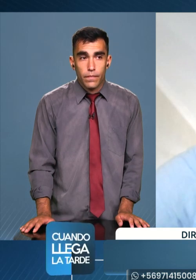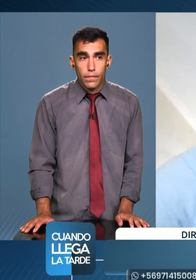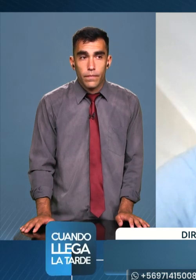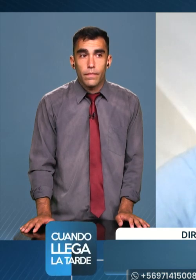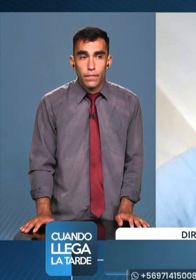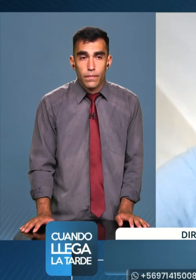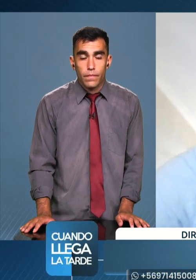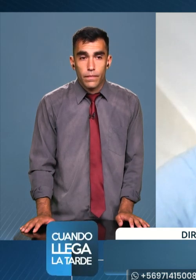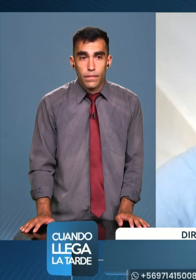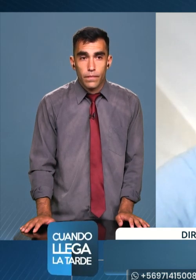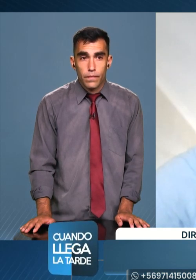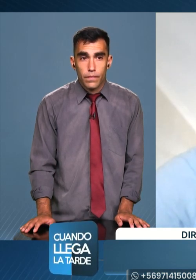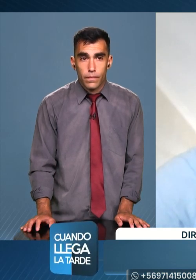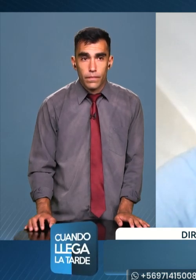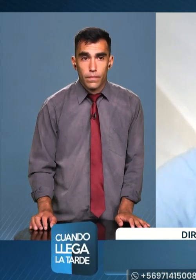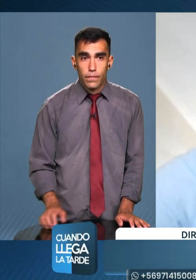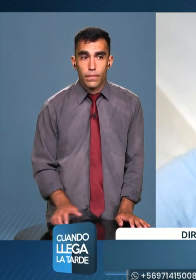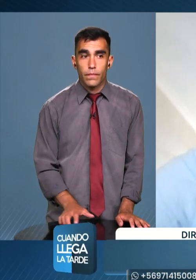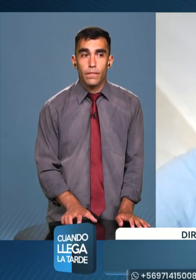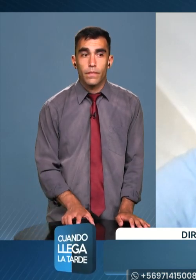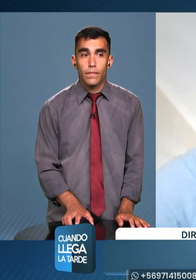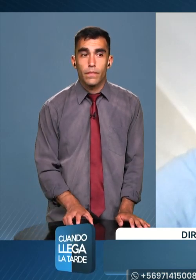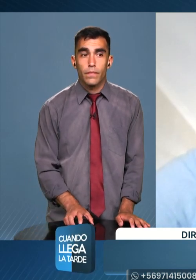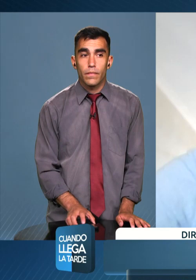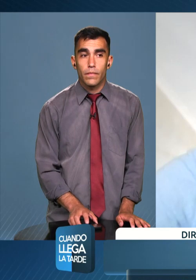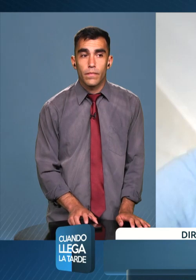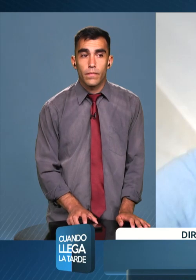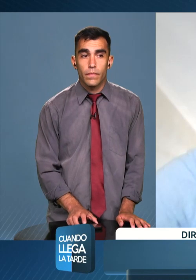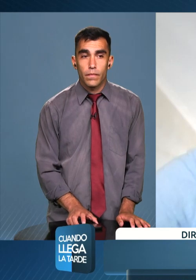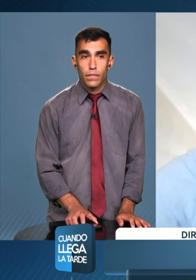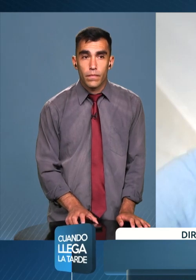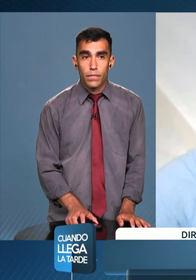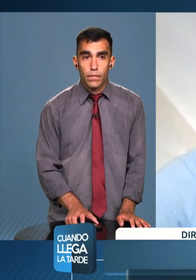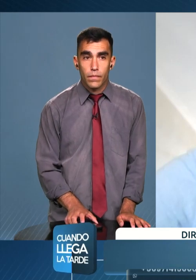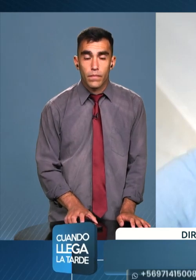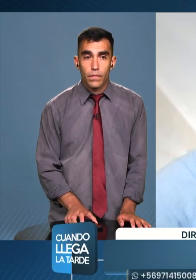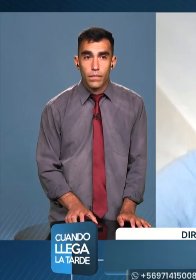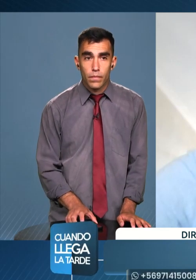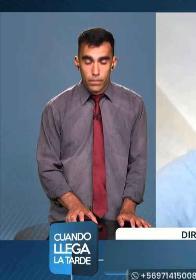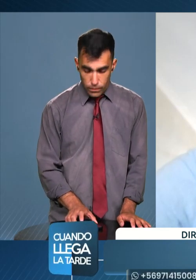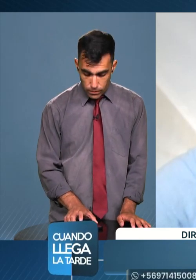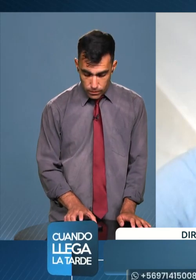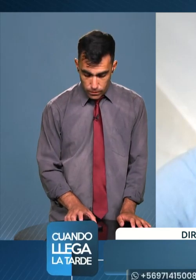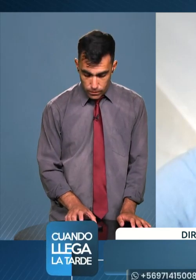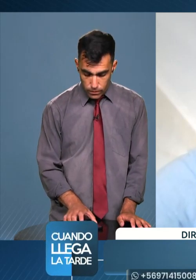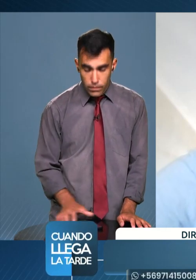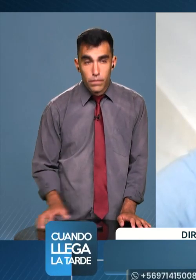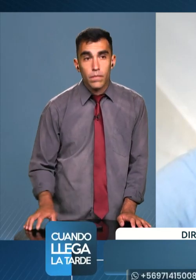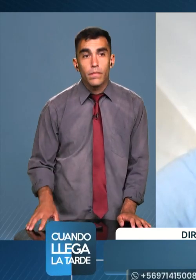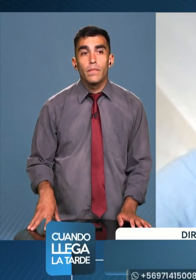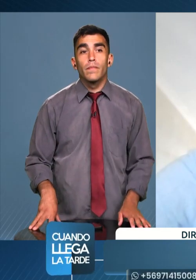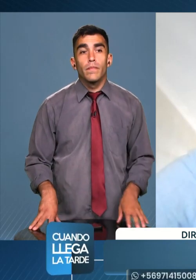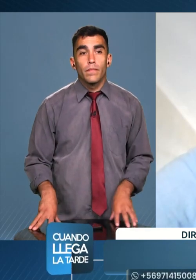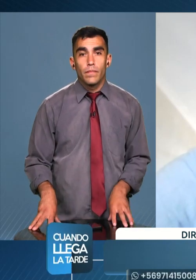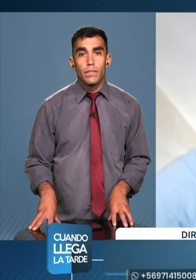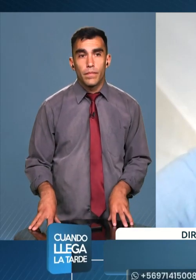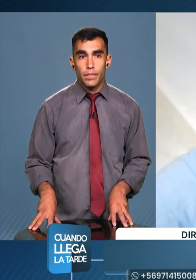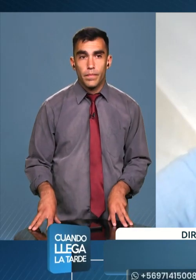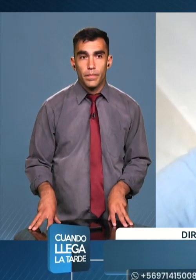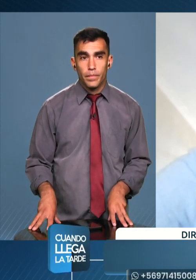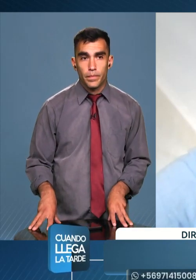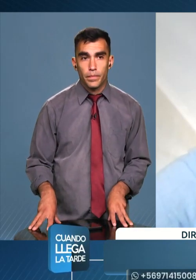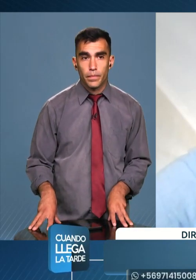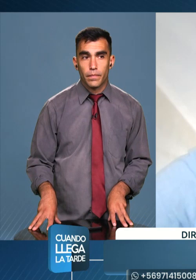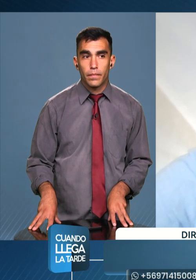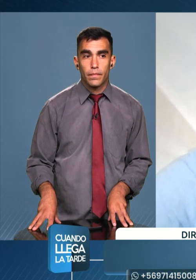Queremos también, vuelvo a decirte, volver a continuar con esta alianza que tenemos con la Universidad de la Frontera y el programa Proventa, que es